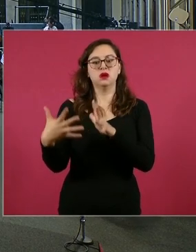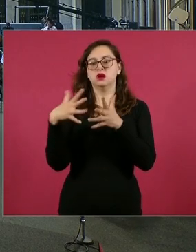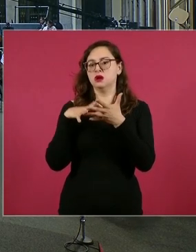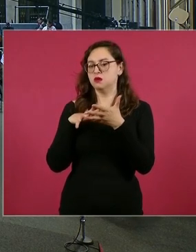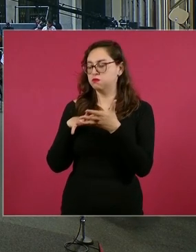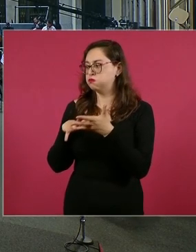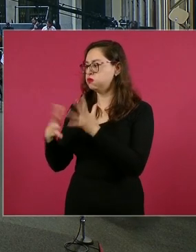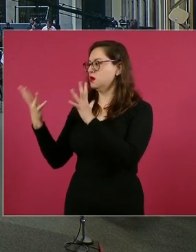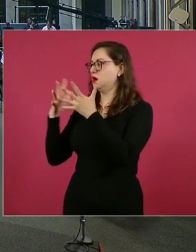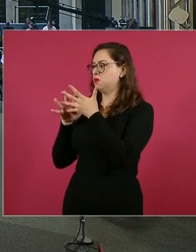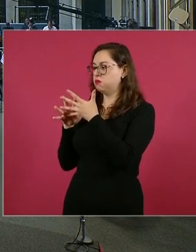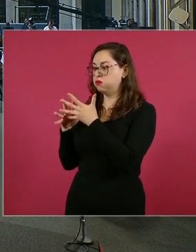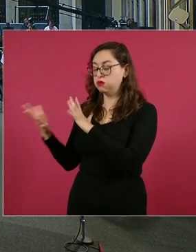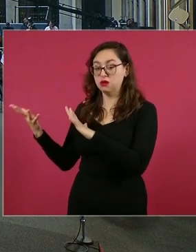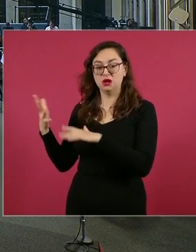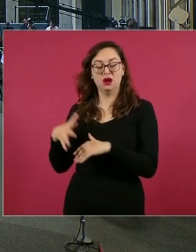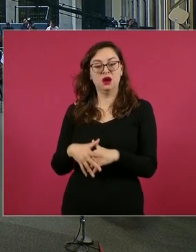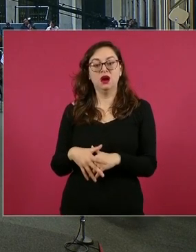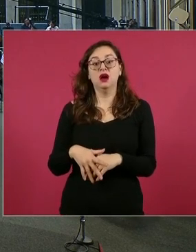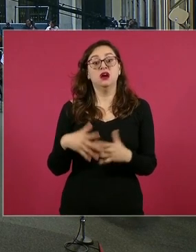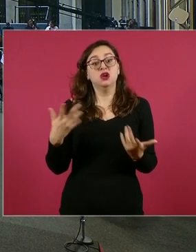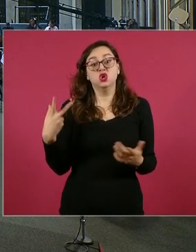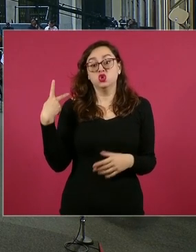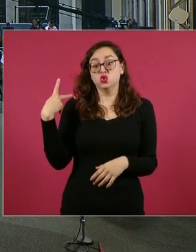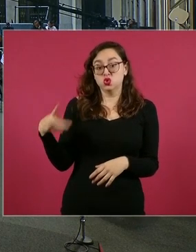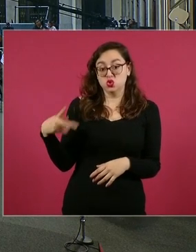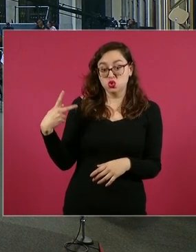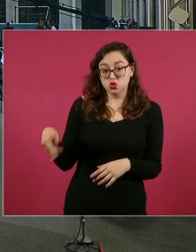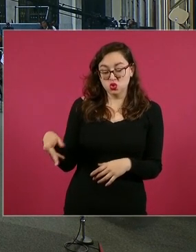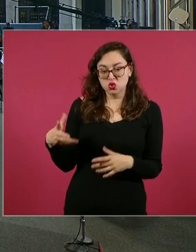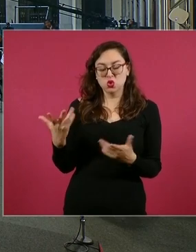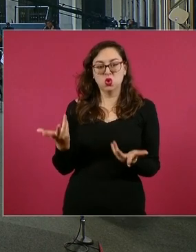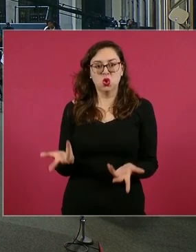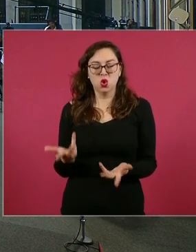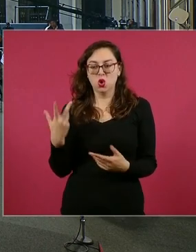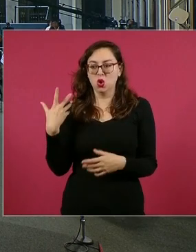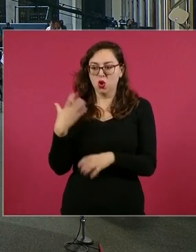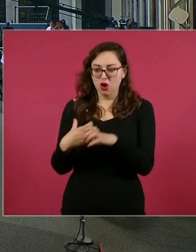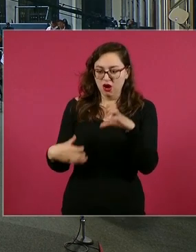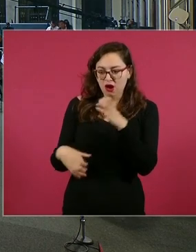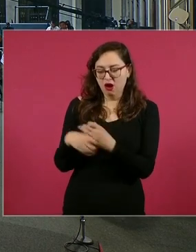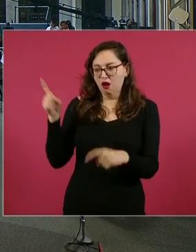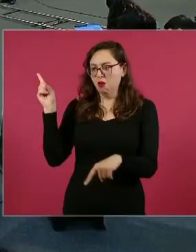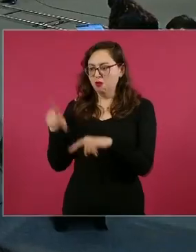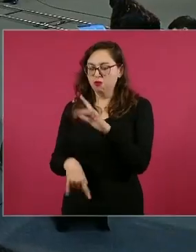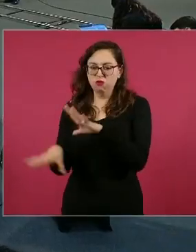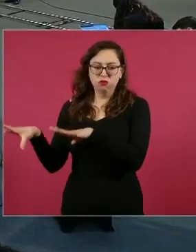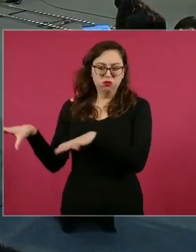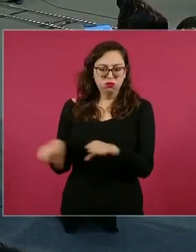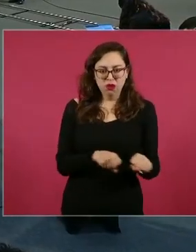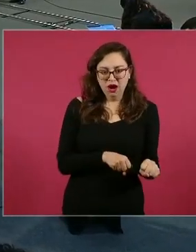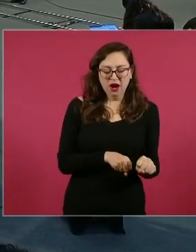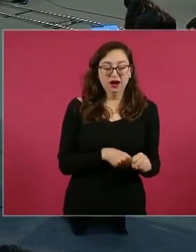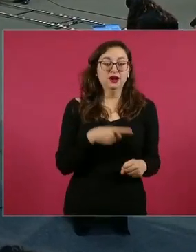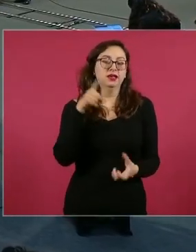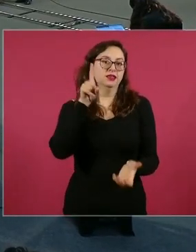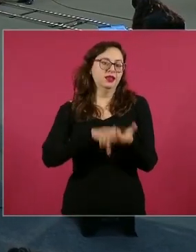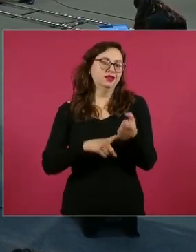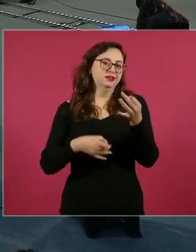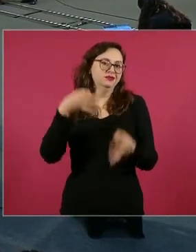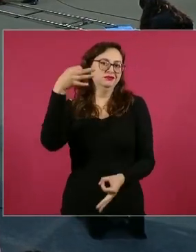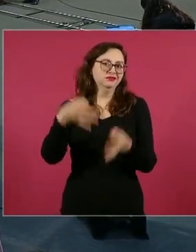particular de violencia vicaria con la presunta complicidad de las autoridades de